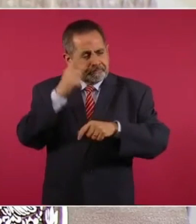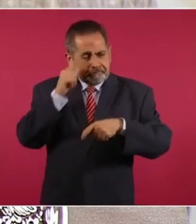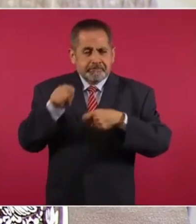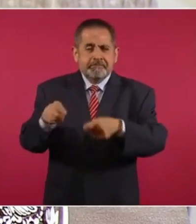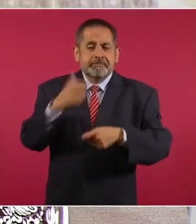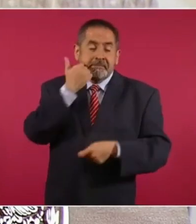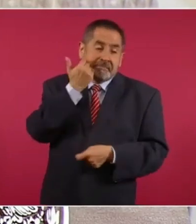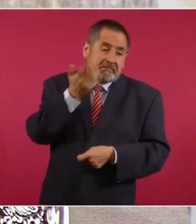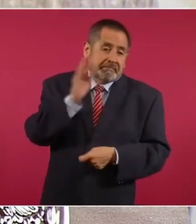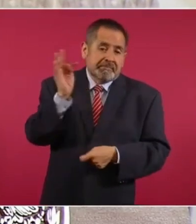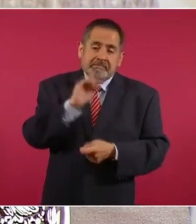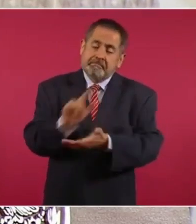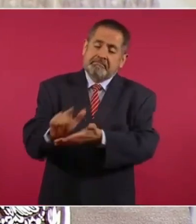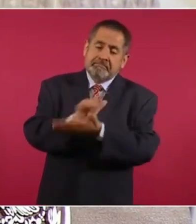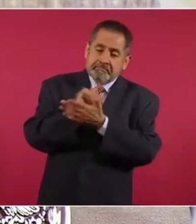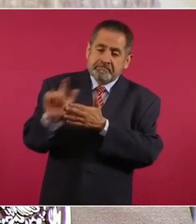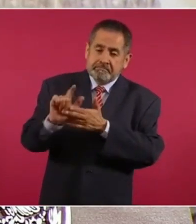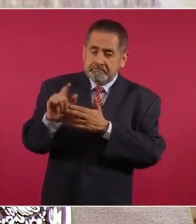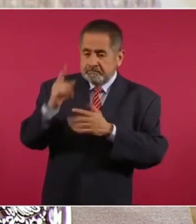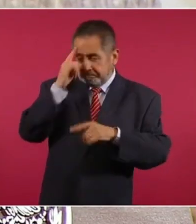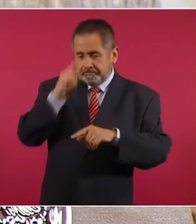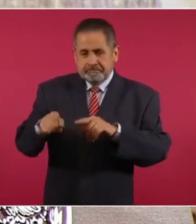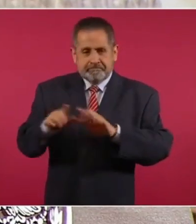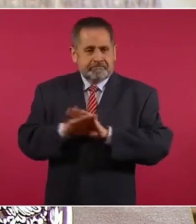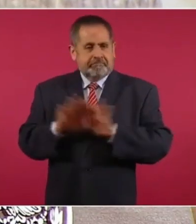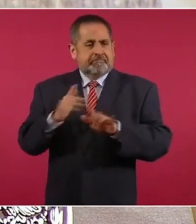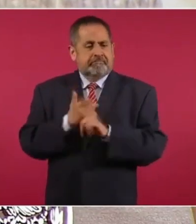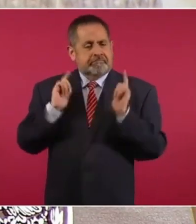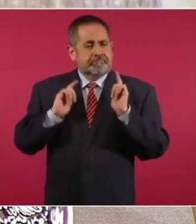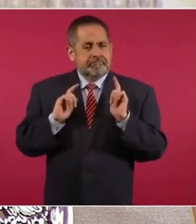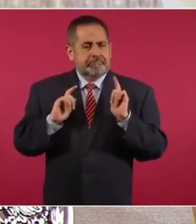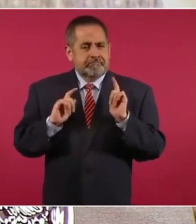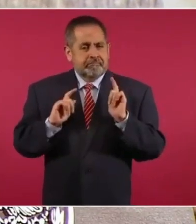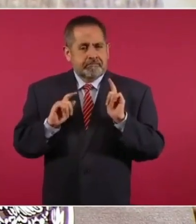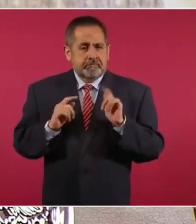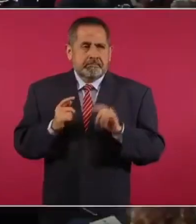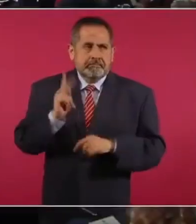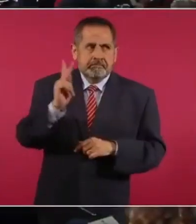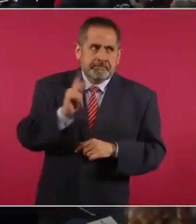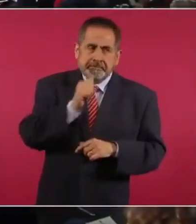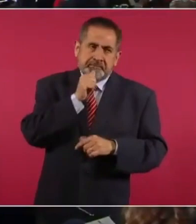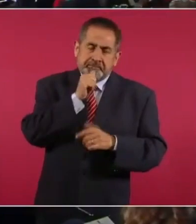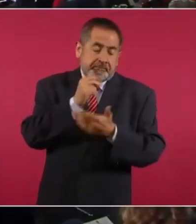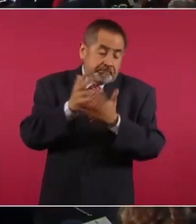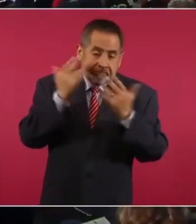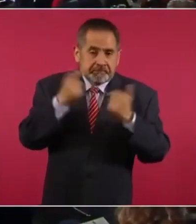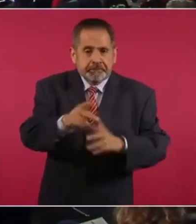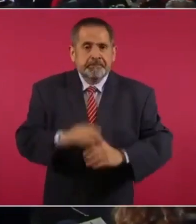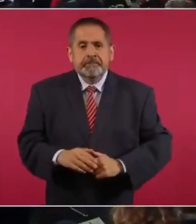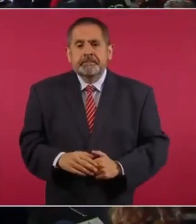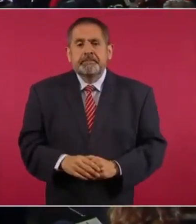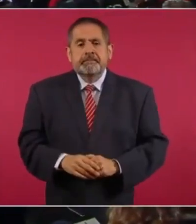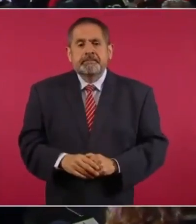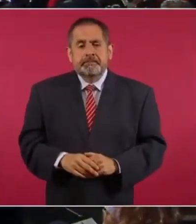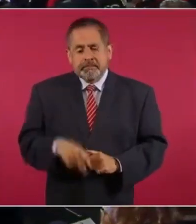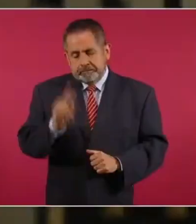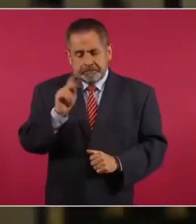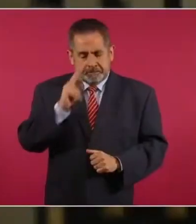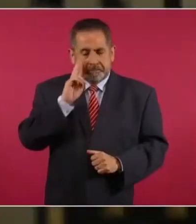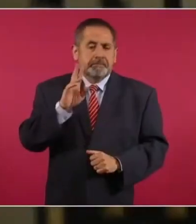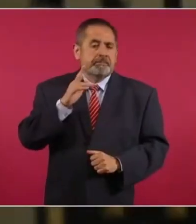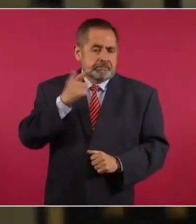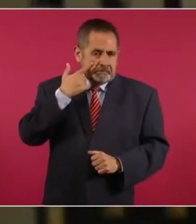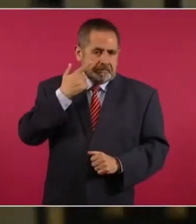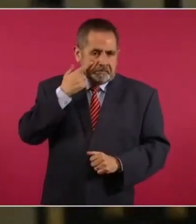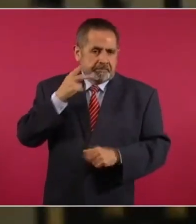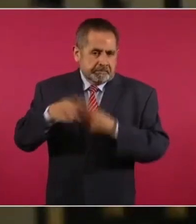quede absuelto, para que lo liberen por completo. Pero de todas maneras lo